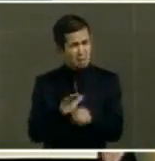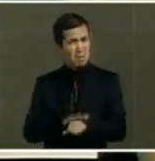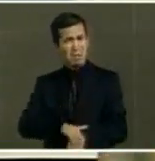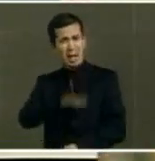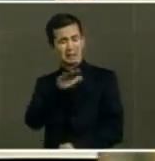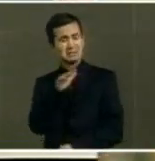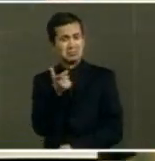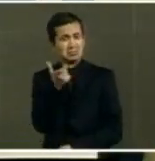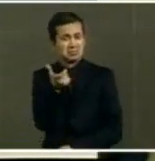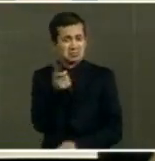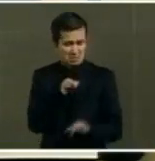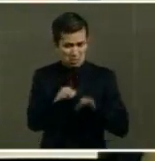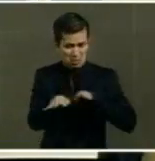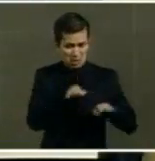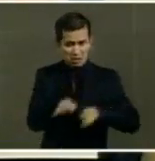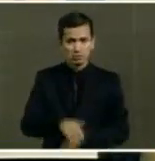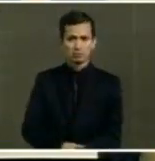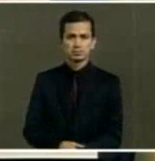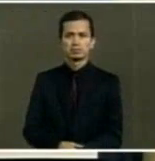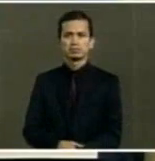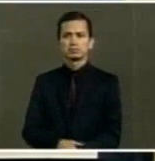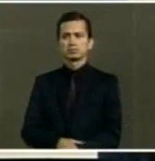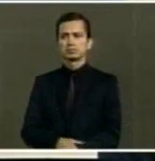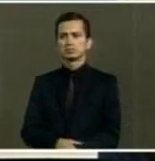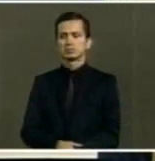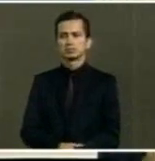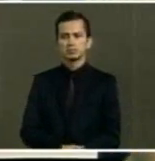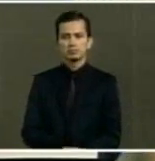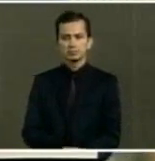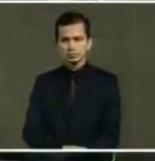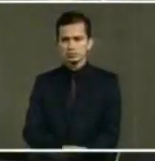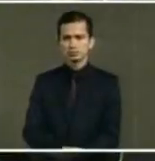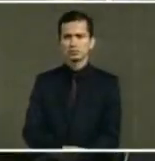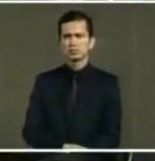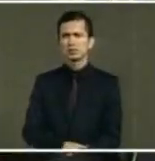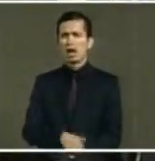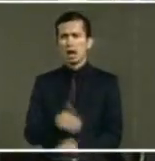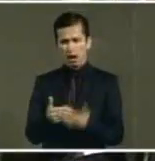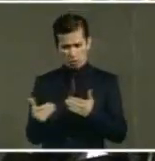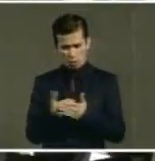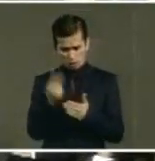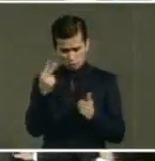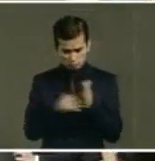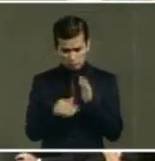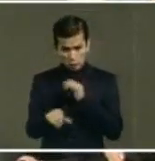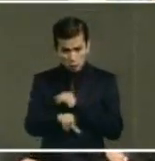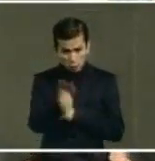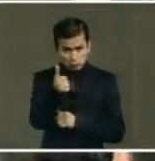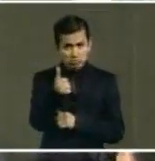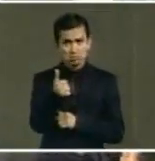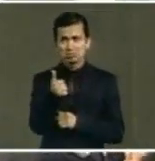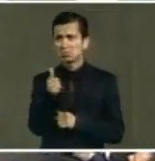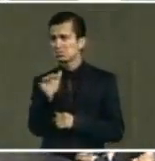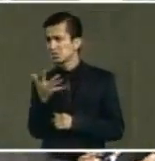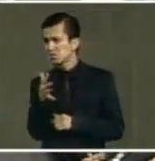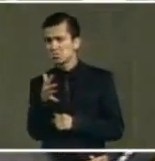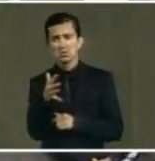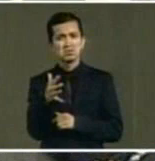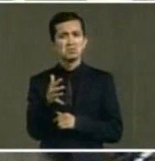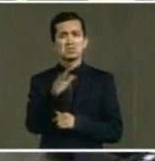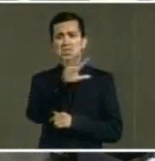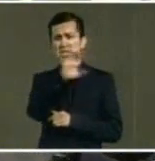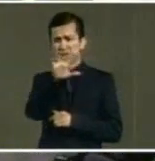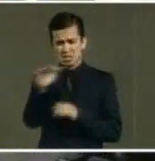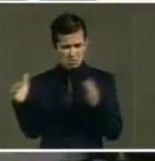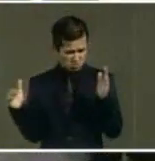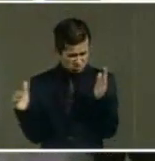es decir, ya descontadas las bajas y las renuncias. Y en lo que va de 2011 se han creado casi 500,000